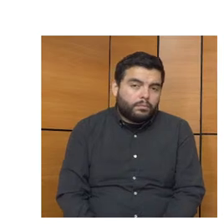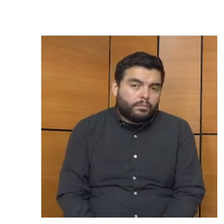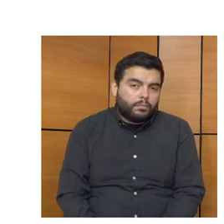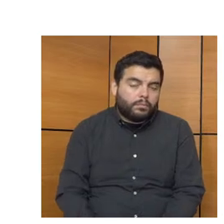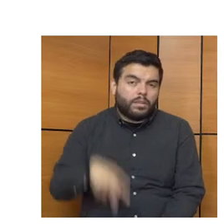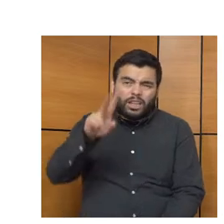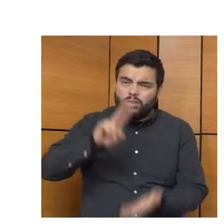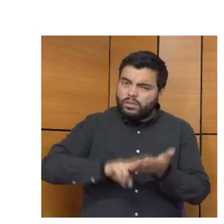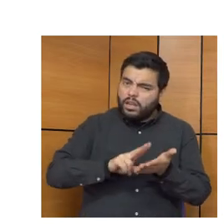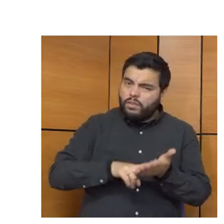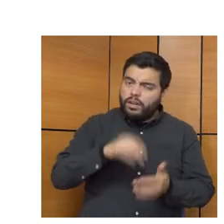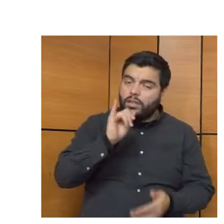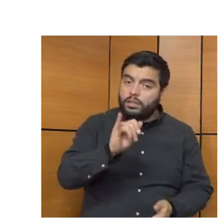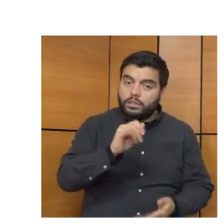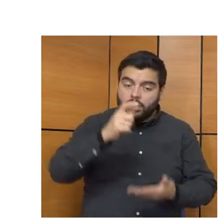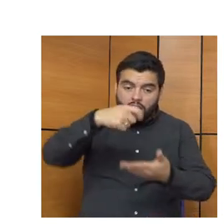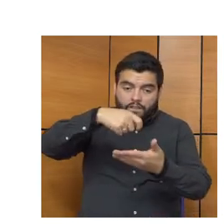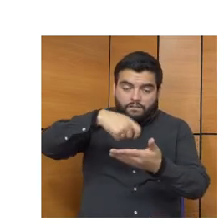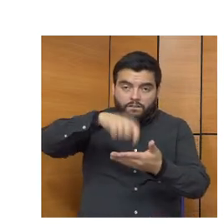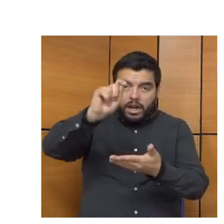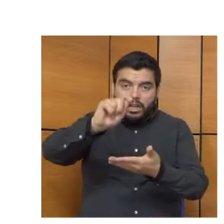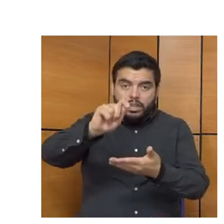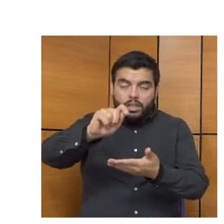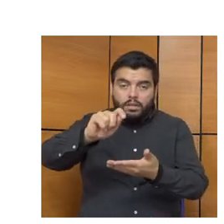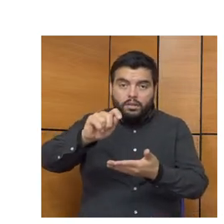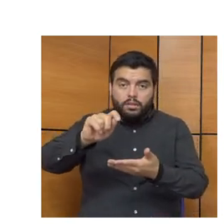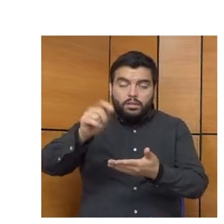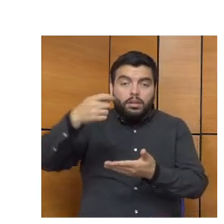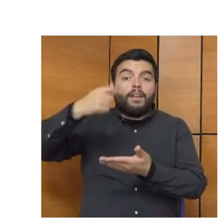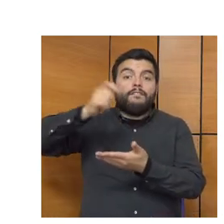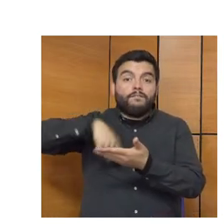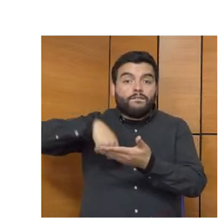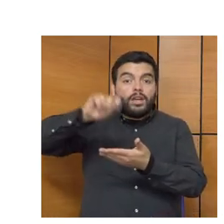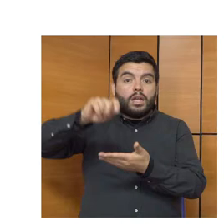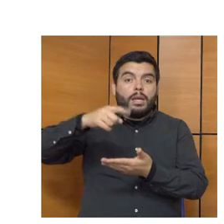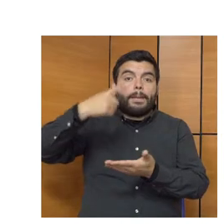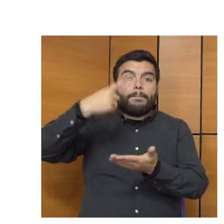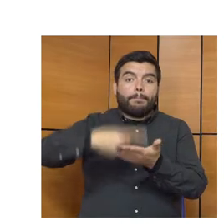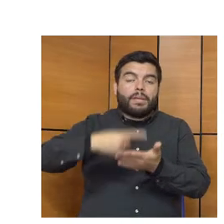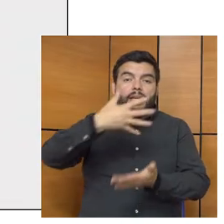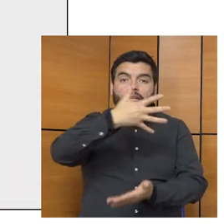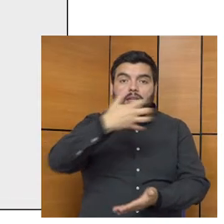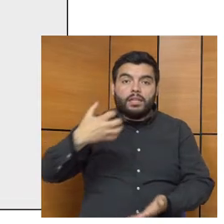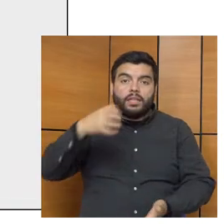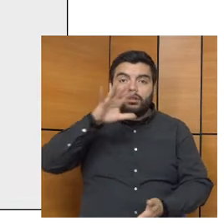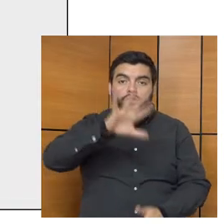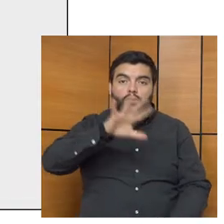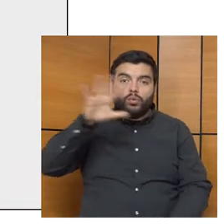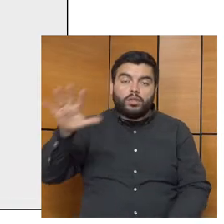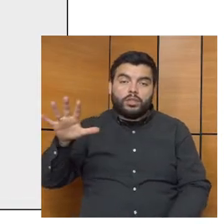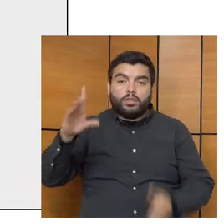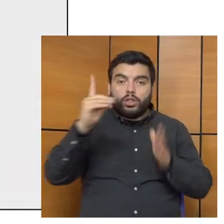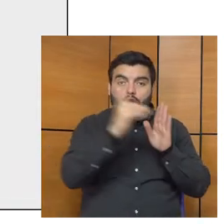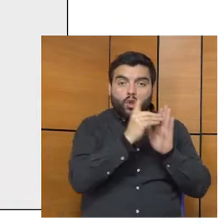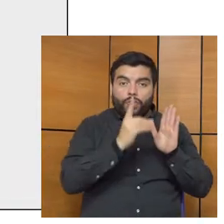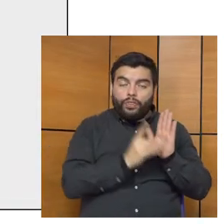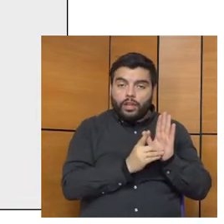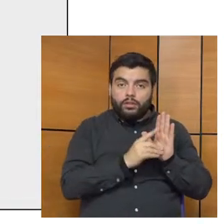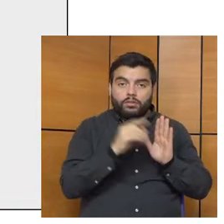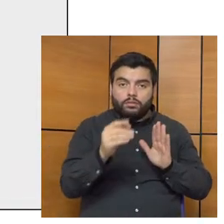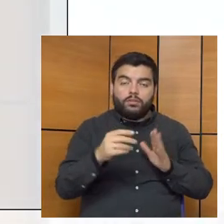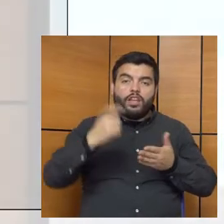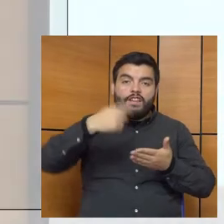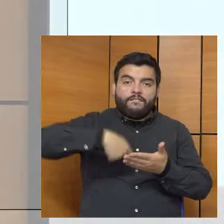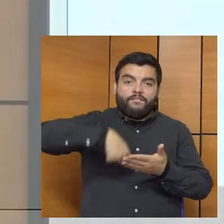esto? Validemos esto. Y para validarlo, tomamos 1.555 datos y validamos el